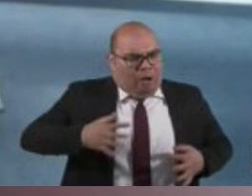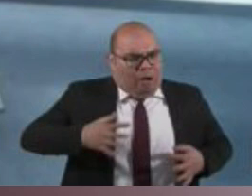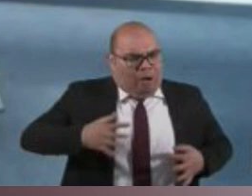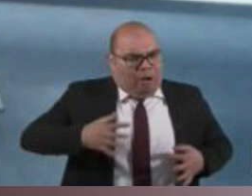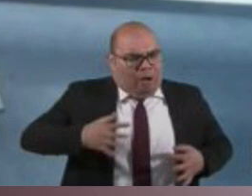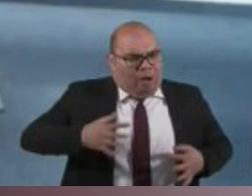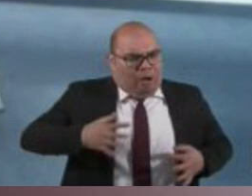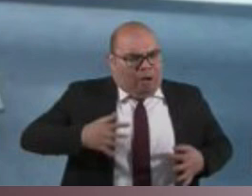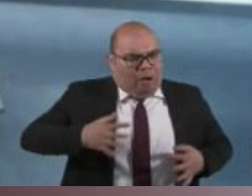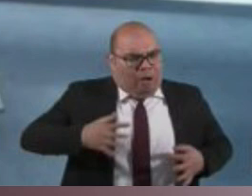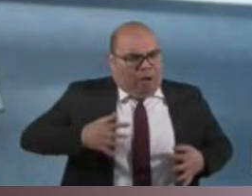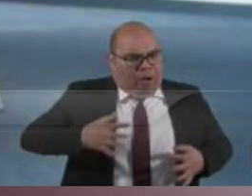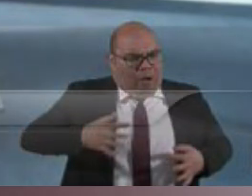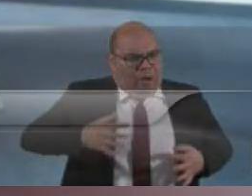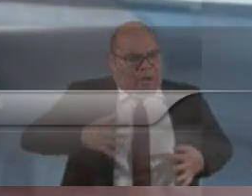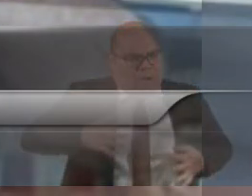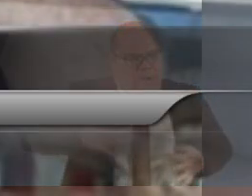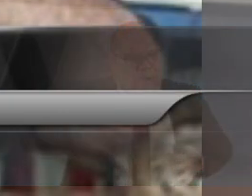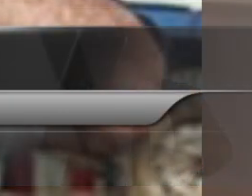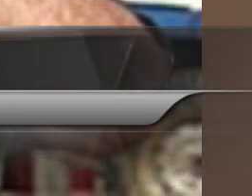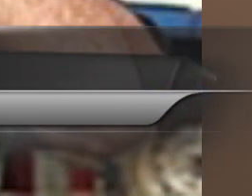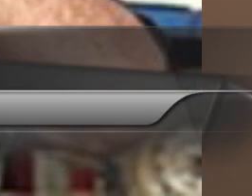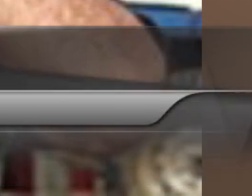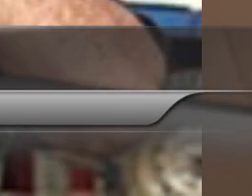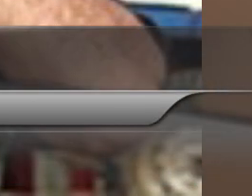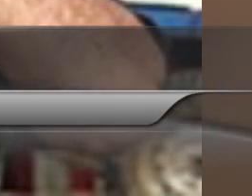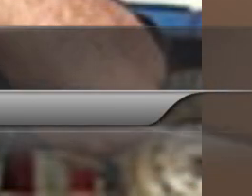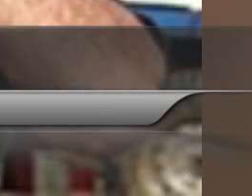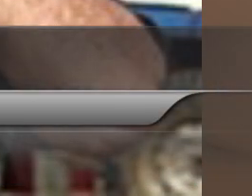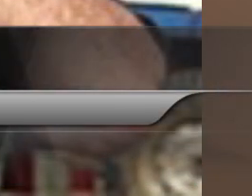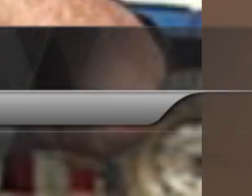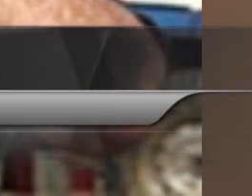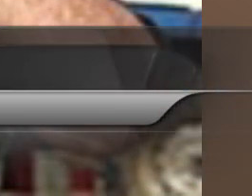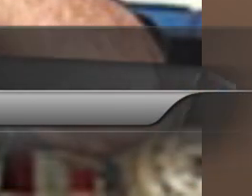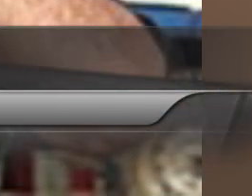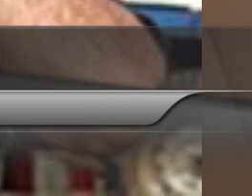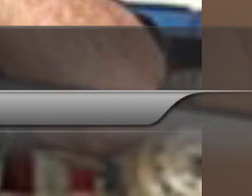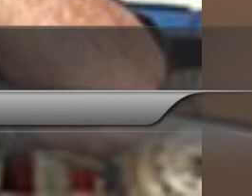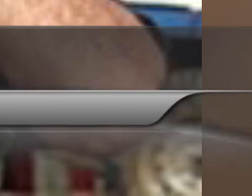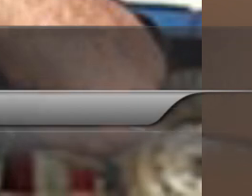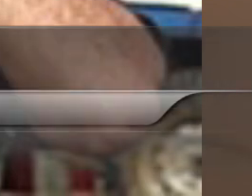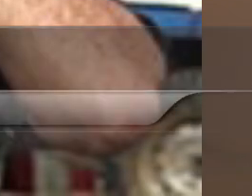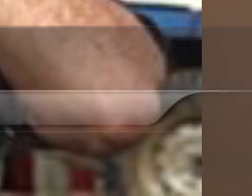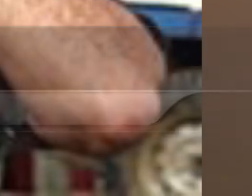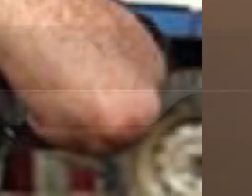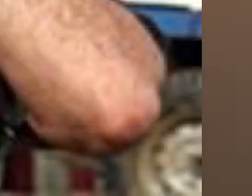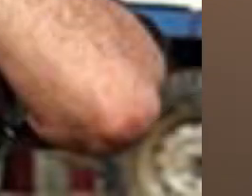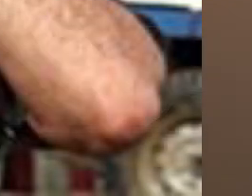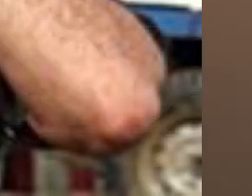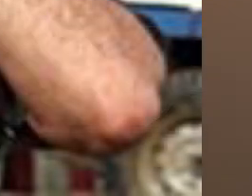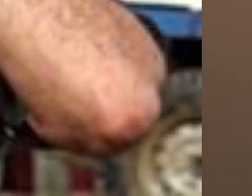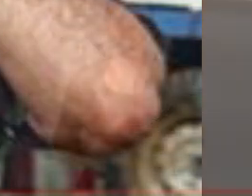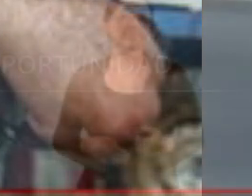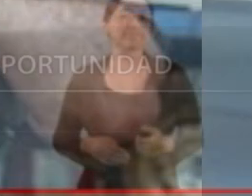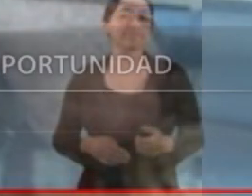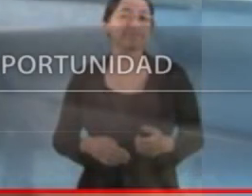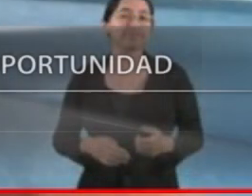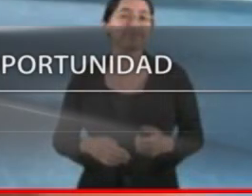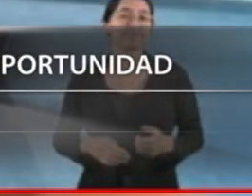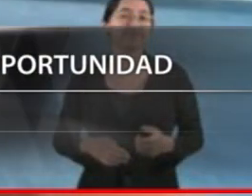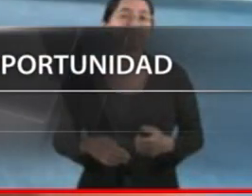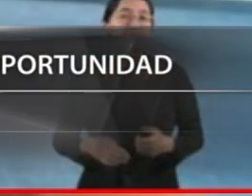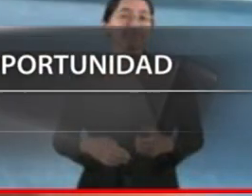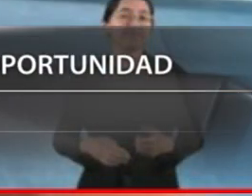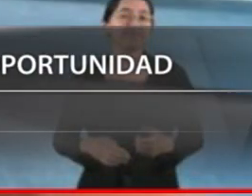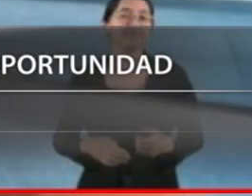de 45 días contados a partir de la comunicación de la respectiva decisión judicial para responder luego de ese plazo se continuará con